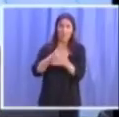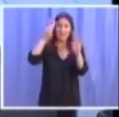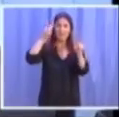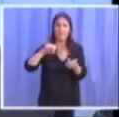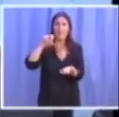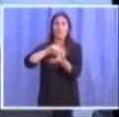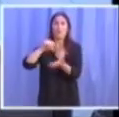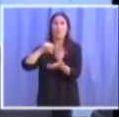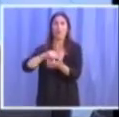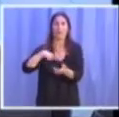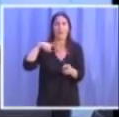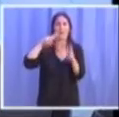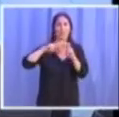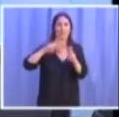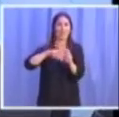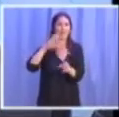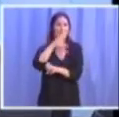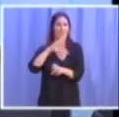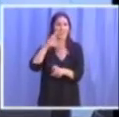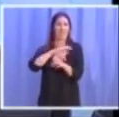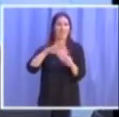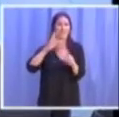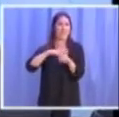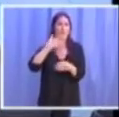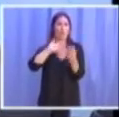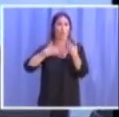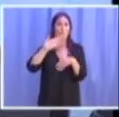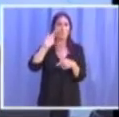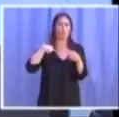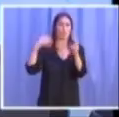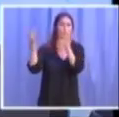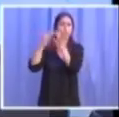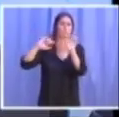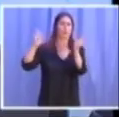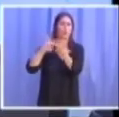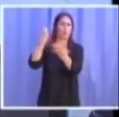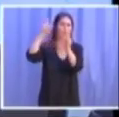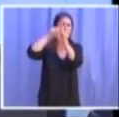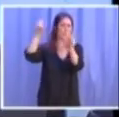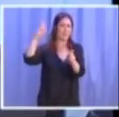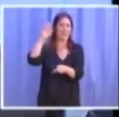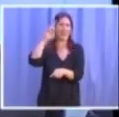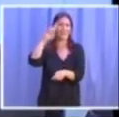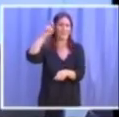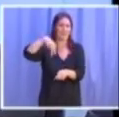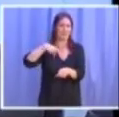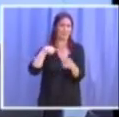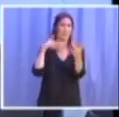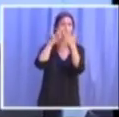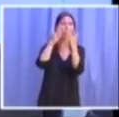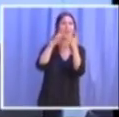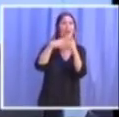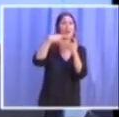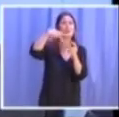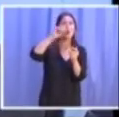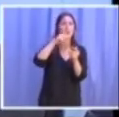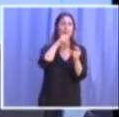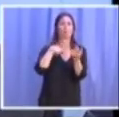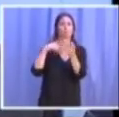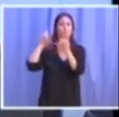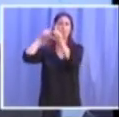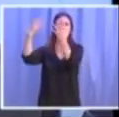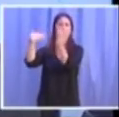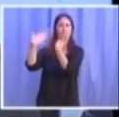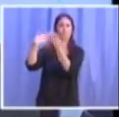conocimiento. Esta misma semana yo me he reunido con Every, una multinacional, para localizarse en Granada, como hice con Nokia, que va creciendo